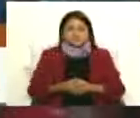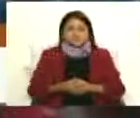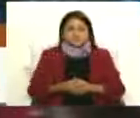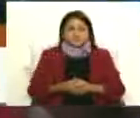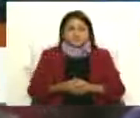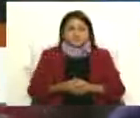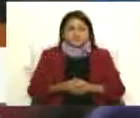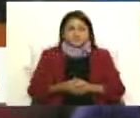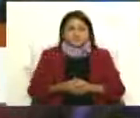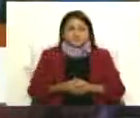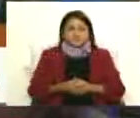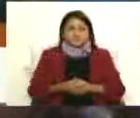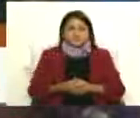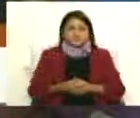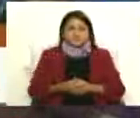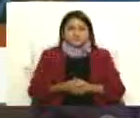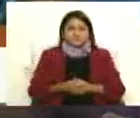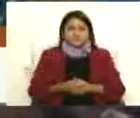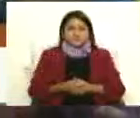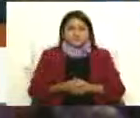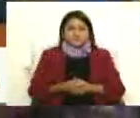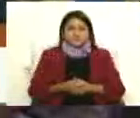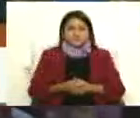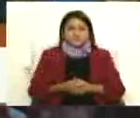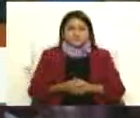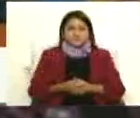¡Cómo ruge Nueva Esparta!